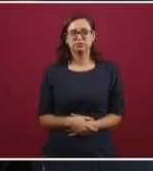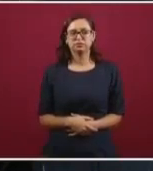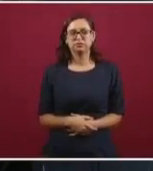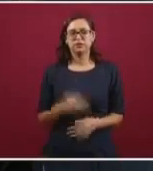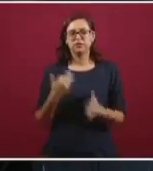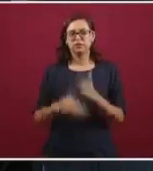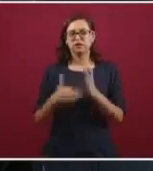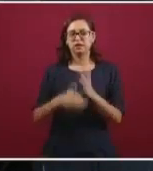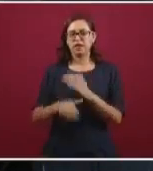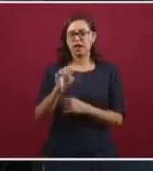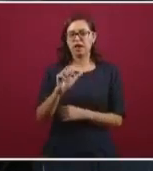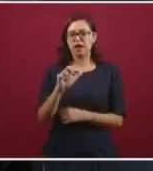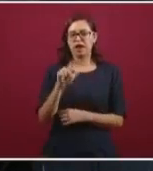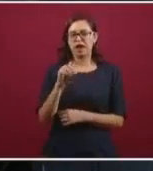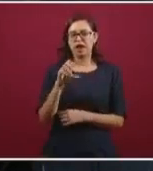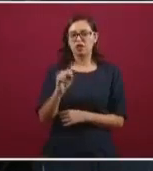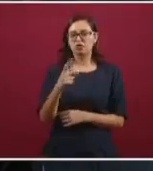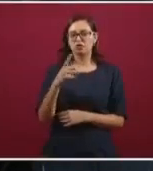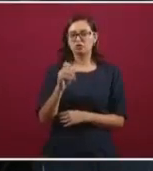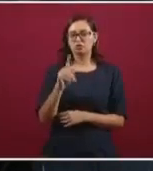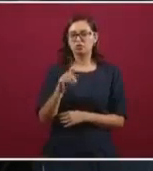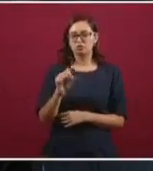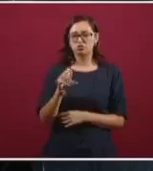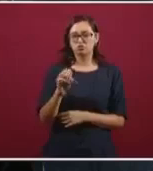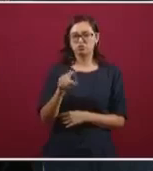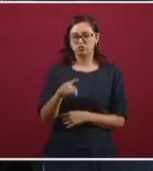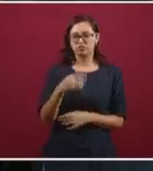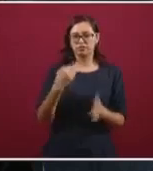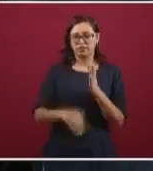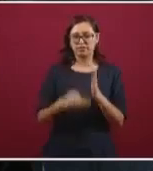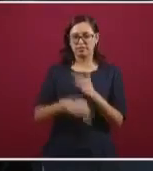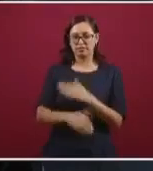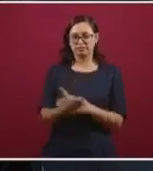Carlos Pozos, quedó pendiente.